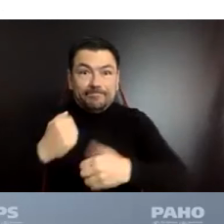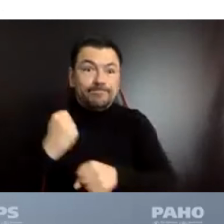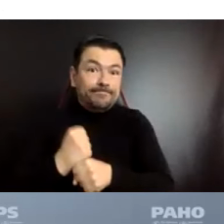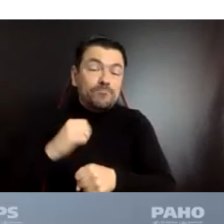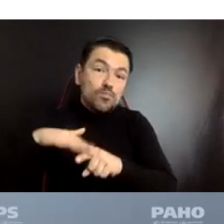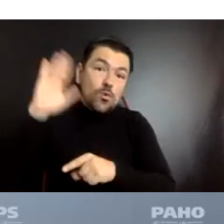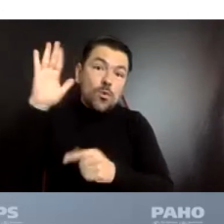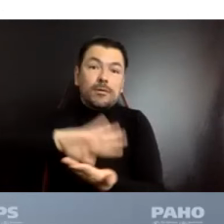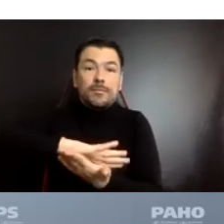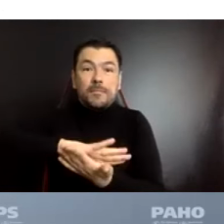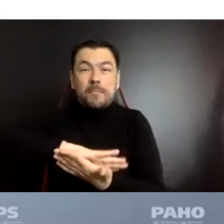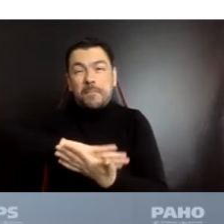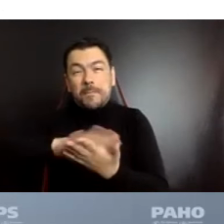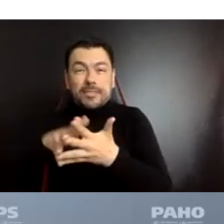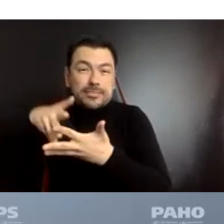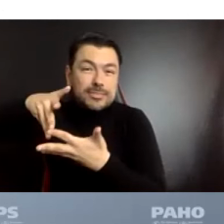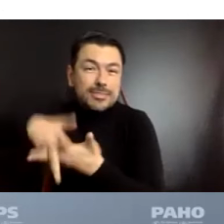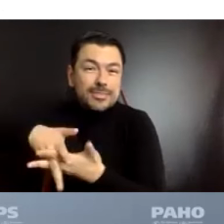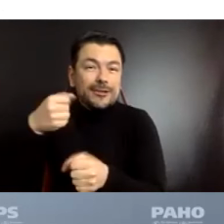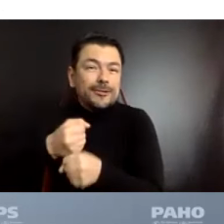esa evidencia. Muchas gracias.